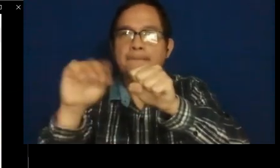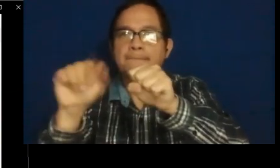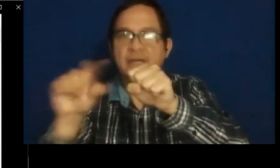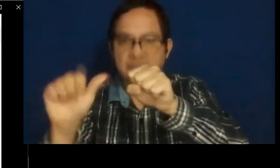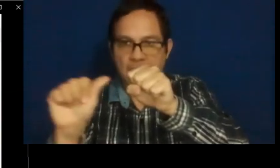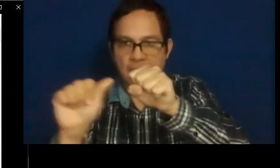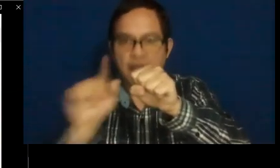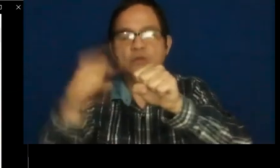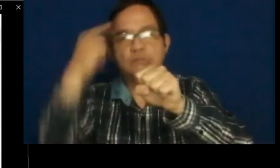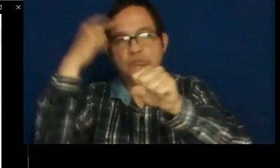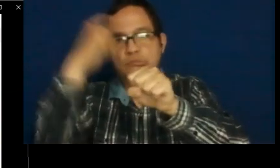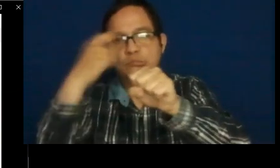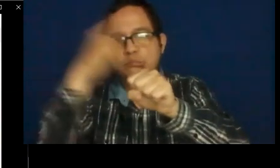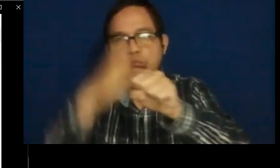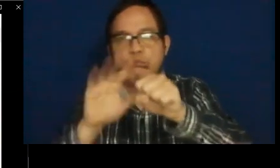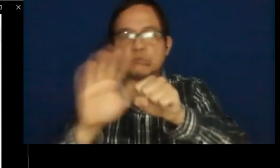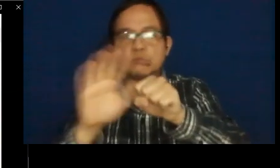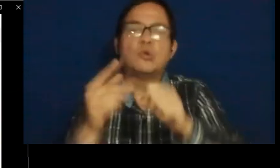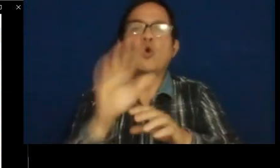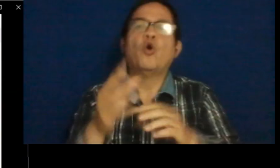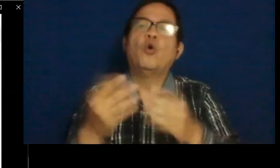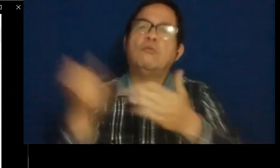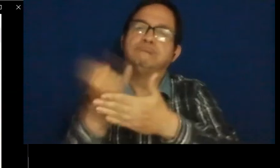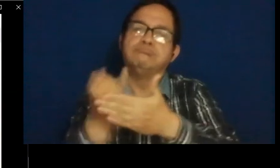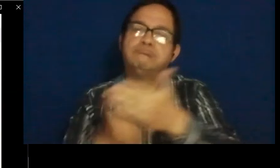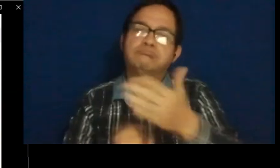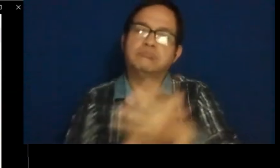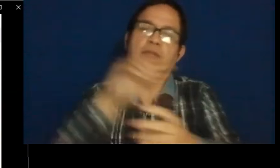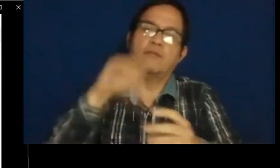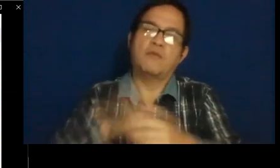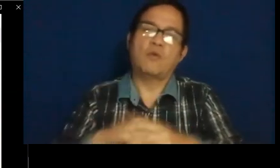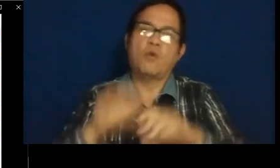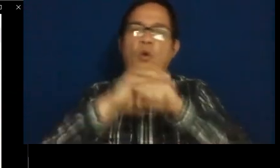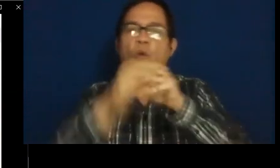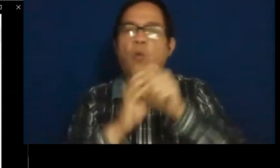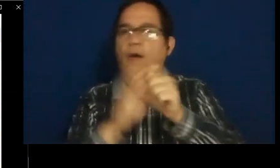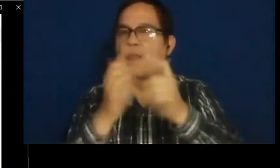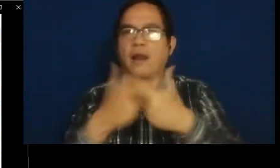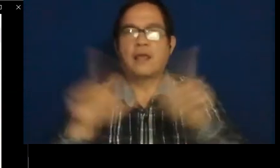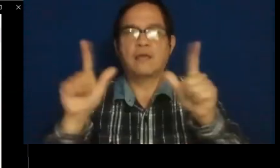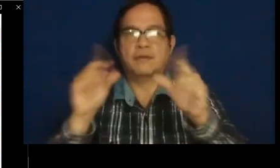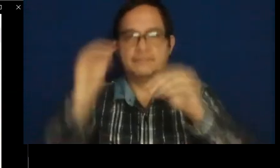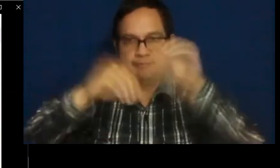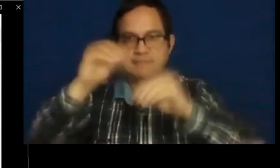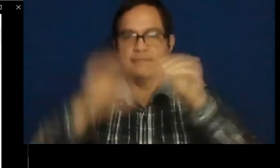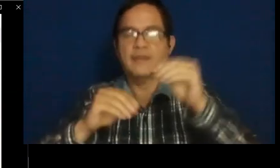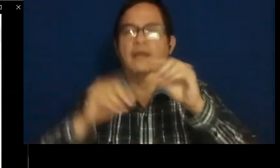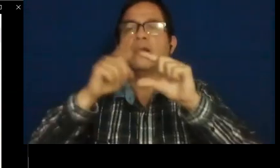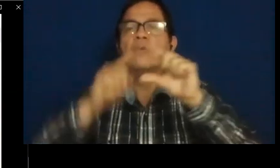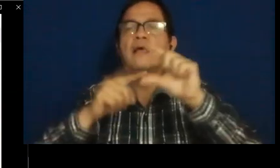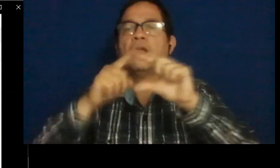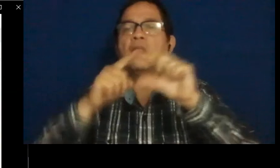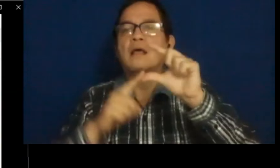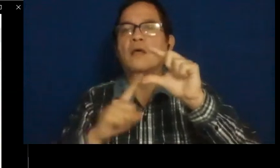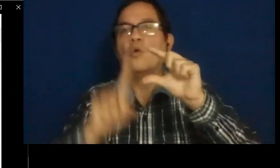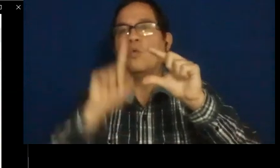cuenta el análisis de las fuerzas que se dibujan en el diagrama de cuerpo libre, vamos a generar unas ecuaciones. Vamos a manejar